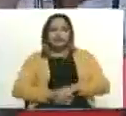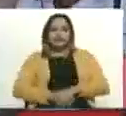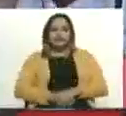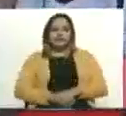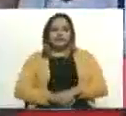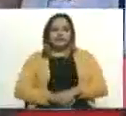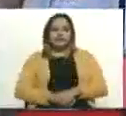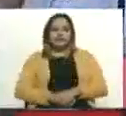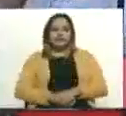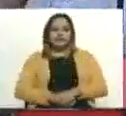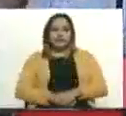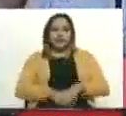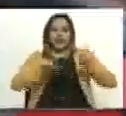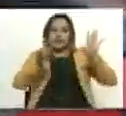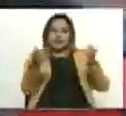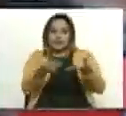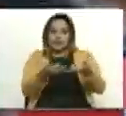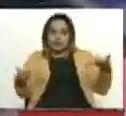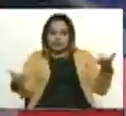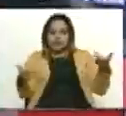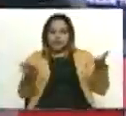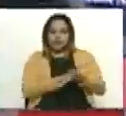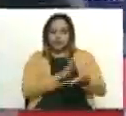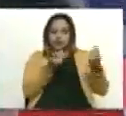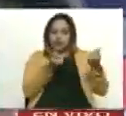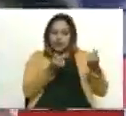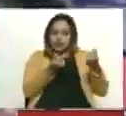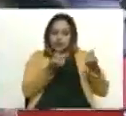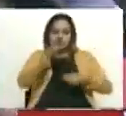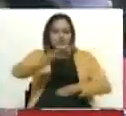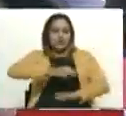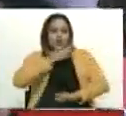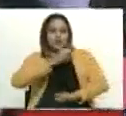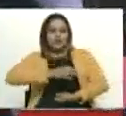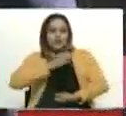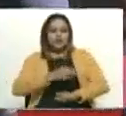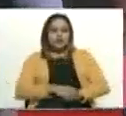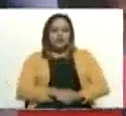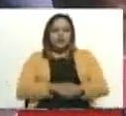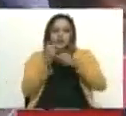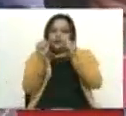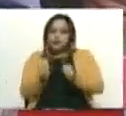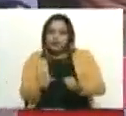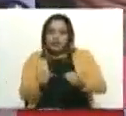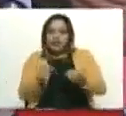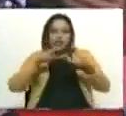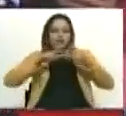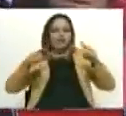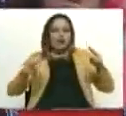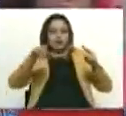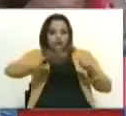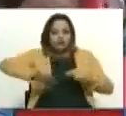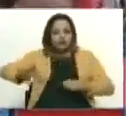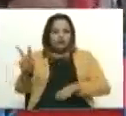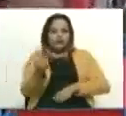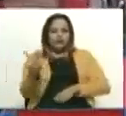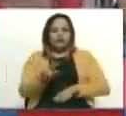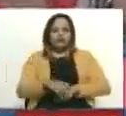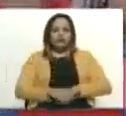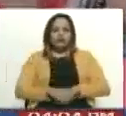Y esas 7 líneas en lo económico, en lo social, en la seguridad y la paz de la República,